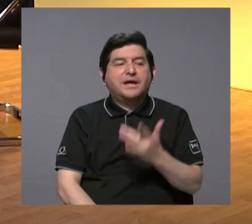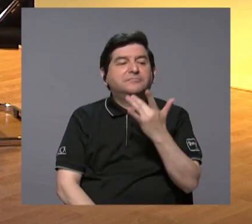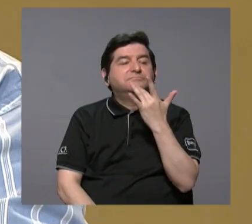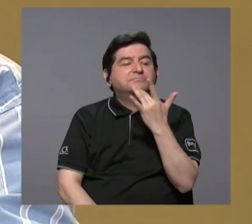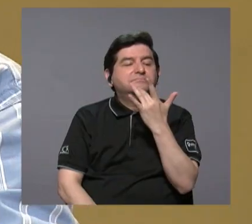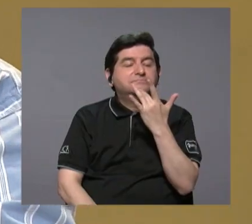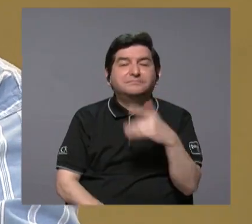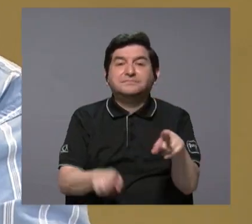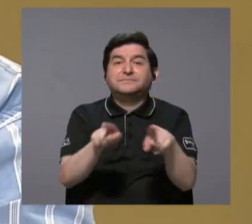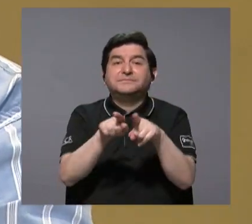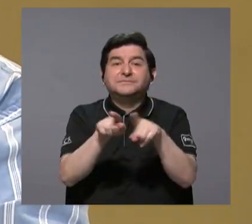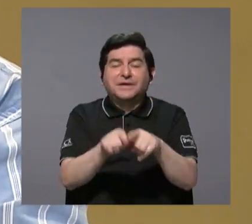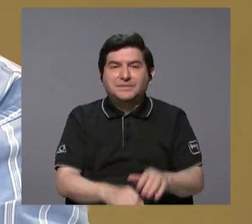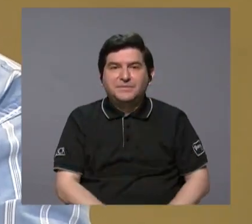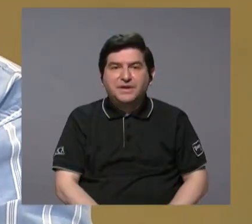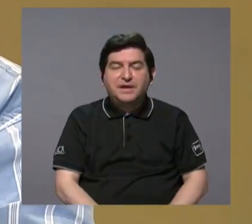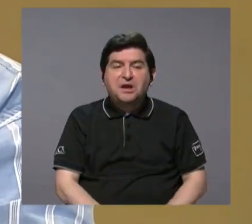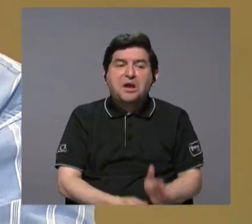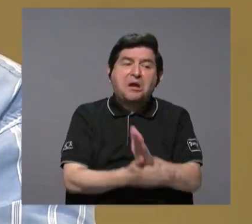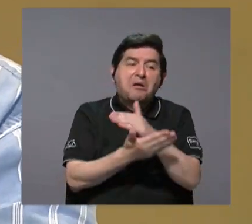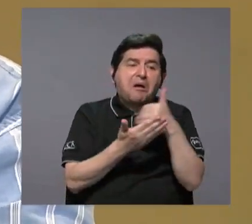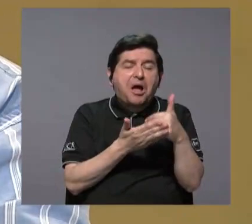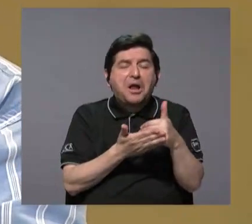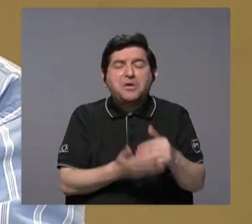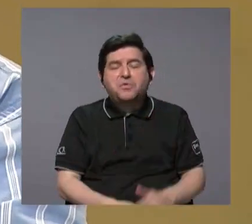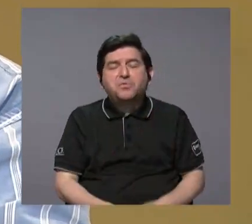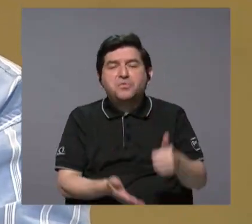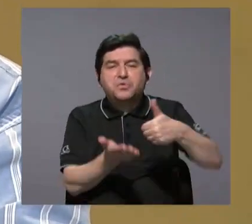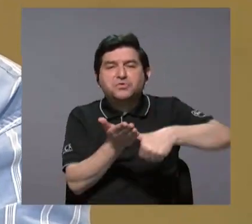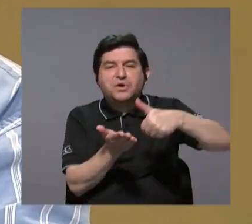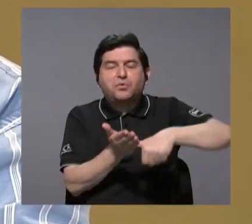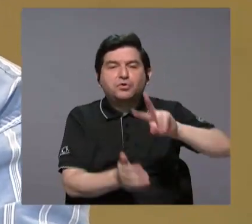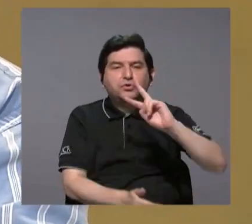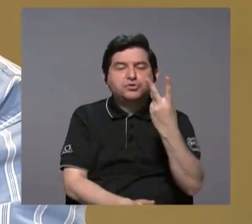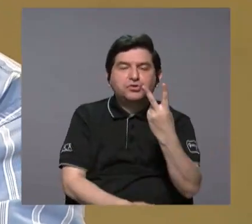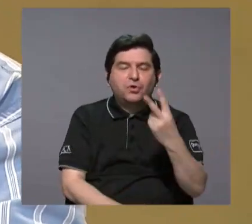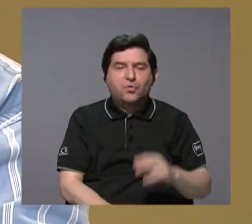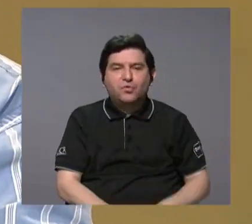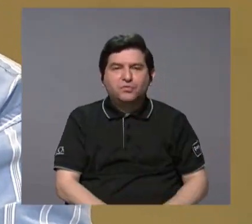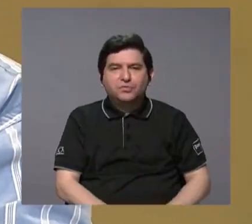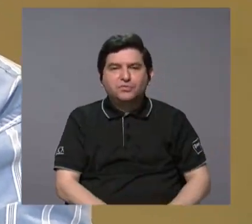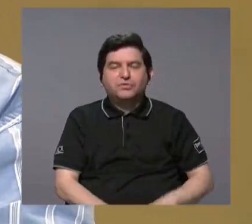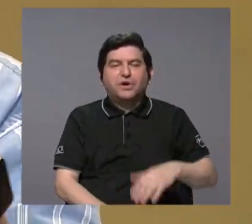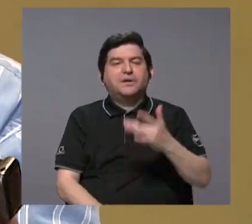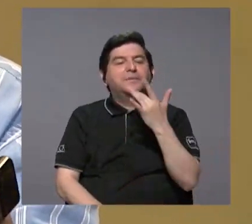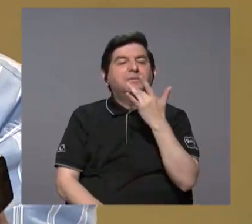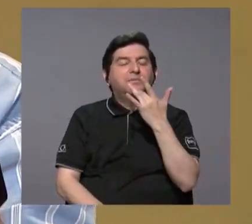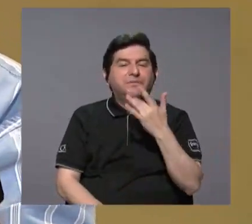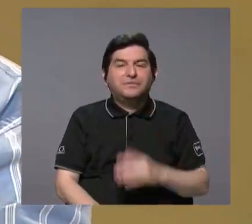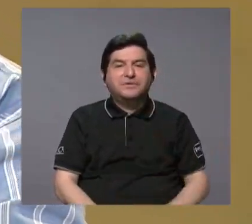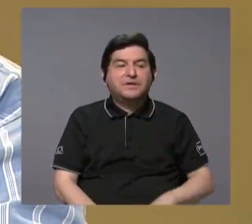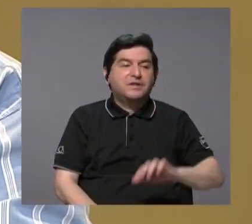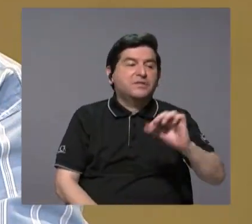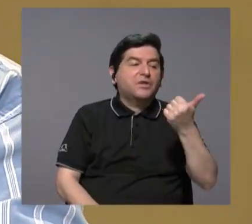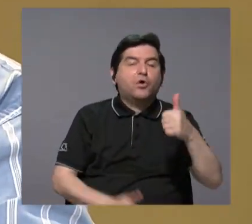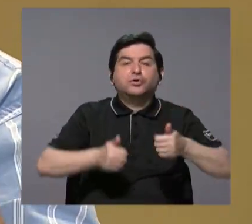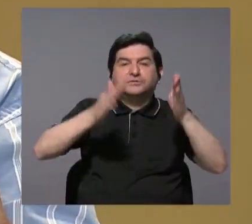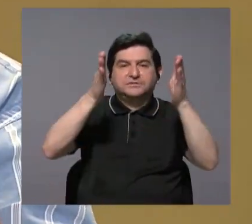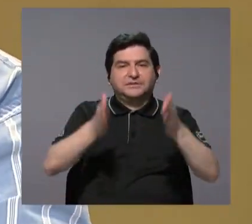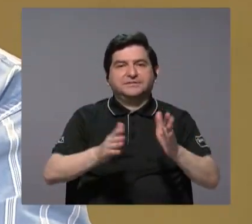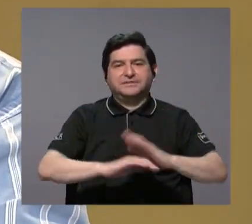preferencia, sino por algunos de los votos de segunda preferencia de los demás